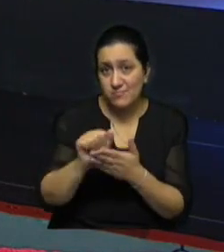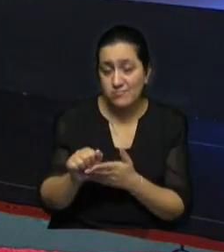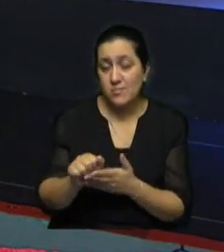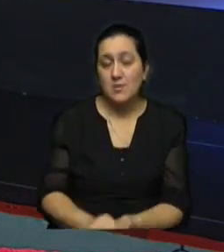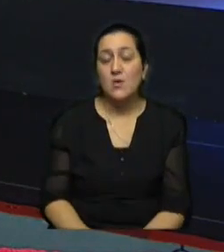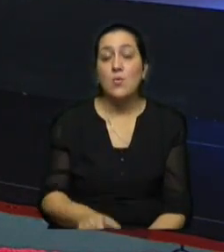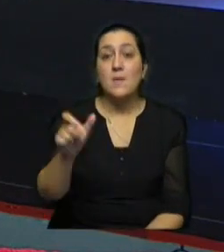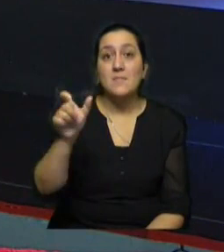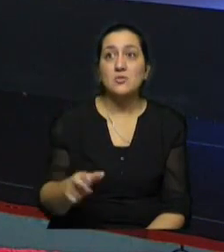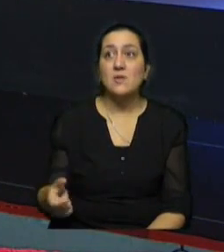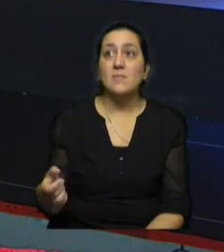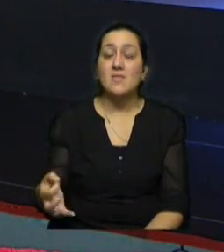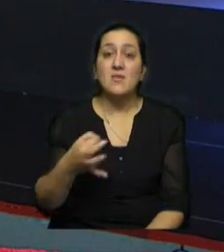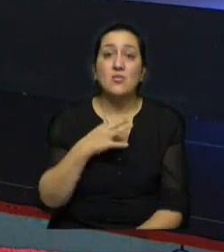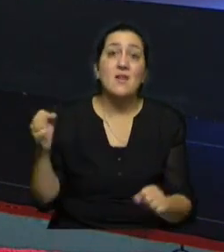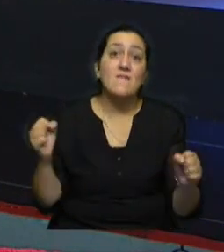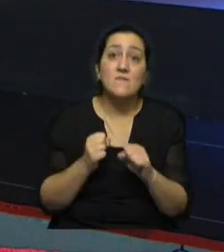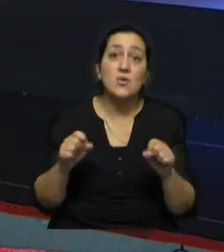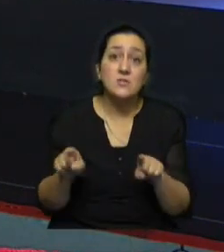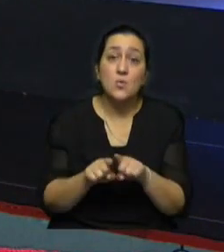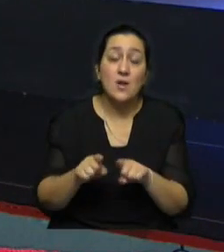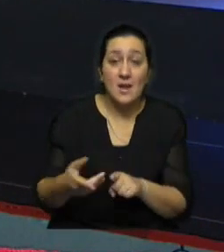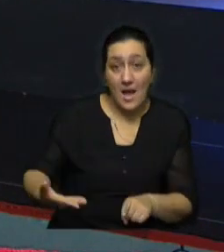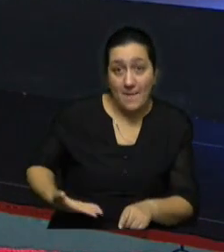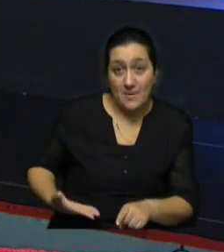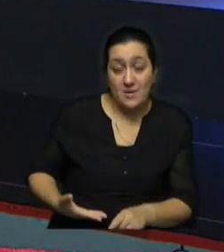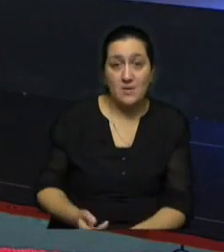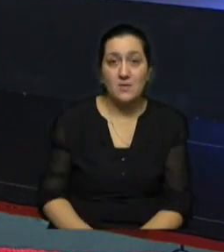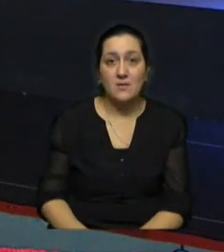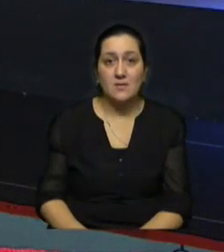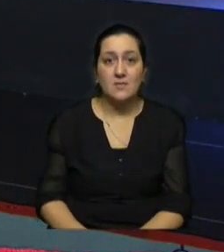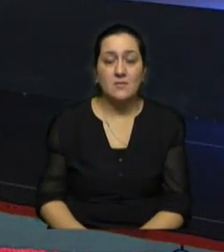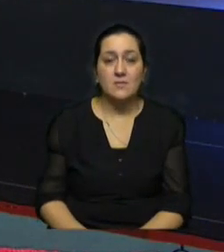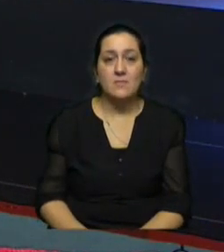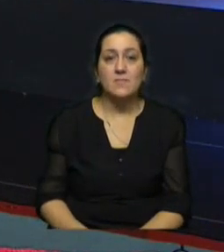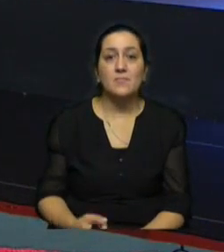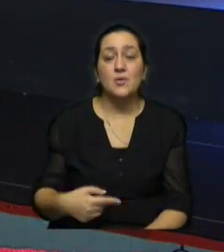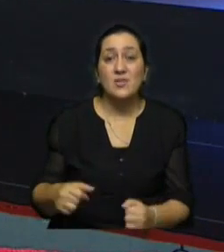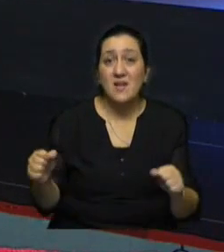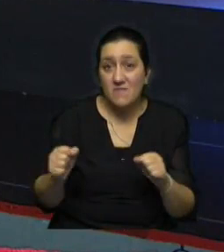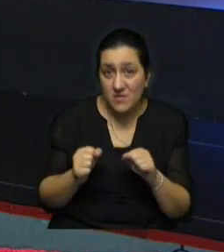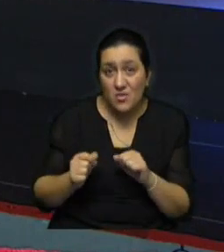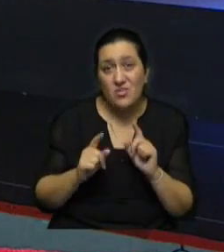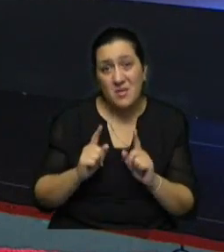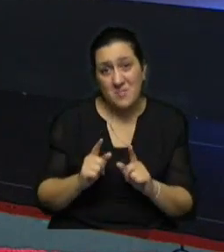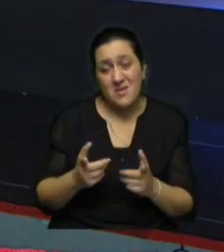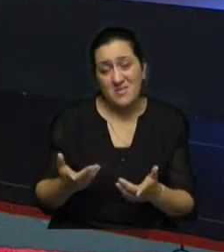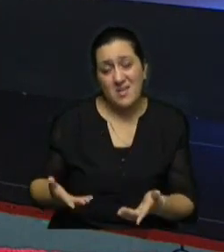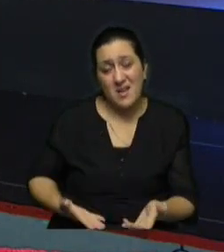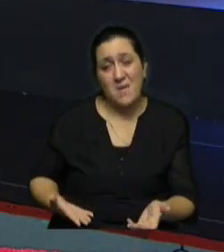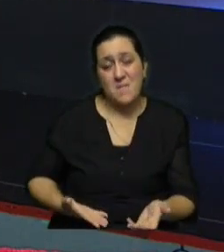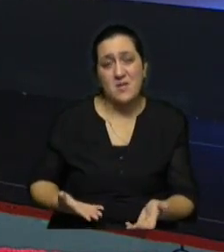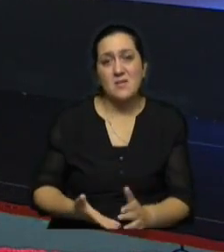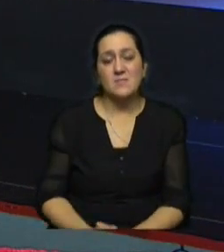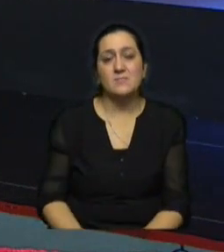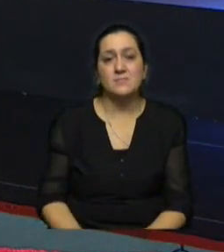vez me dijo, tener frío es como tener hambre. No nos acordamos porque todavía estamos con temperaturas amigables. Pero tener frío también es otra de las...